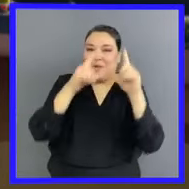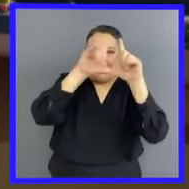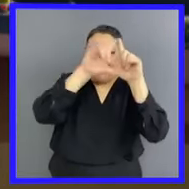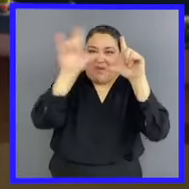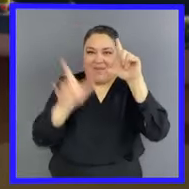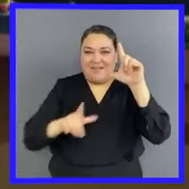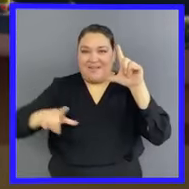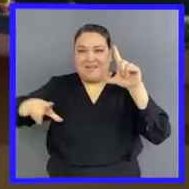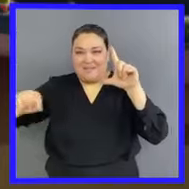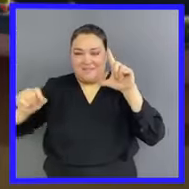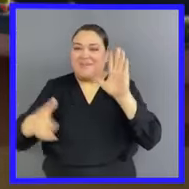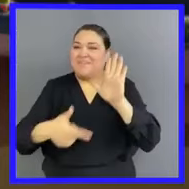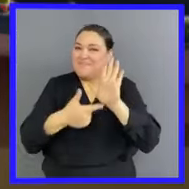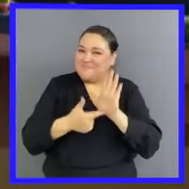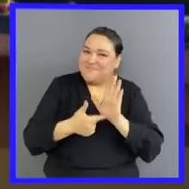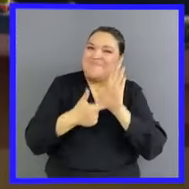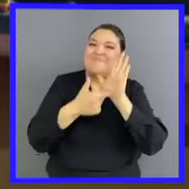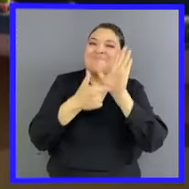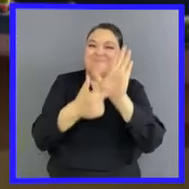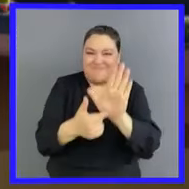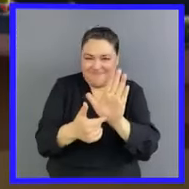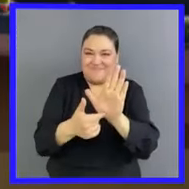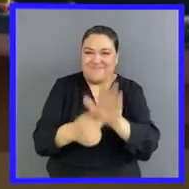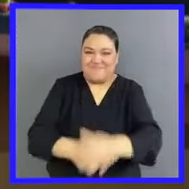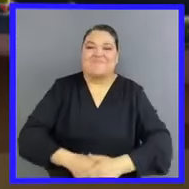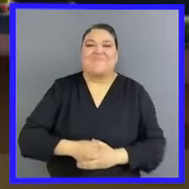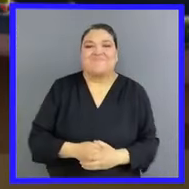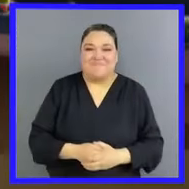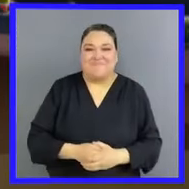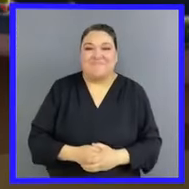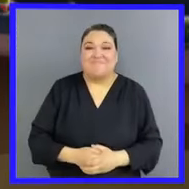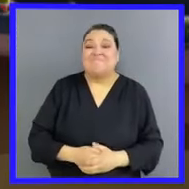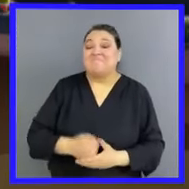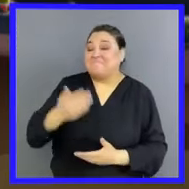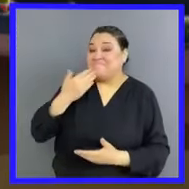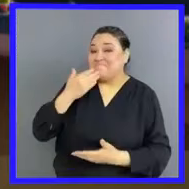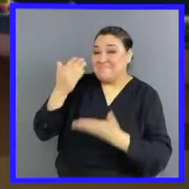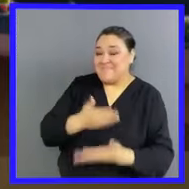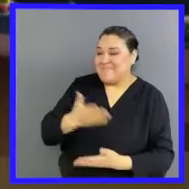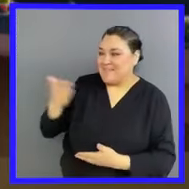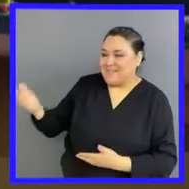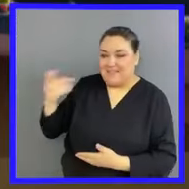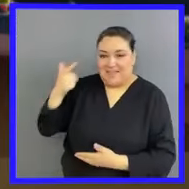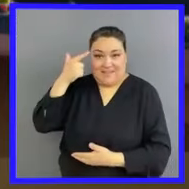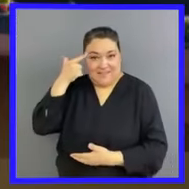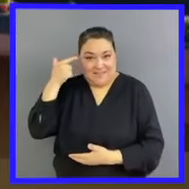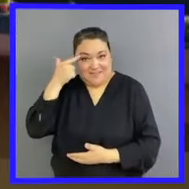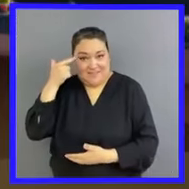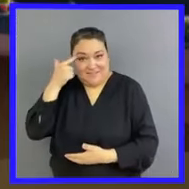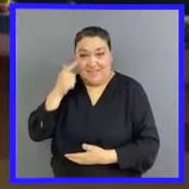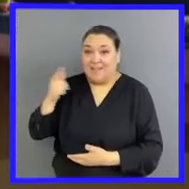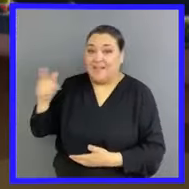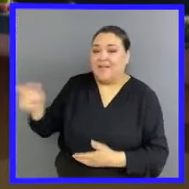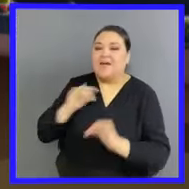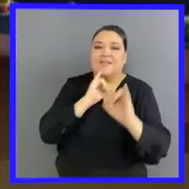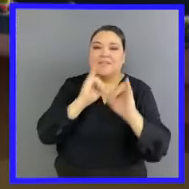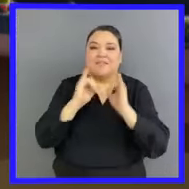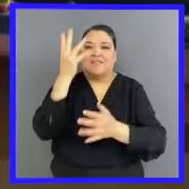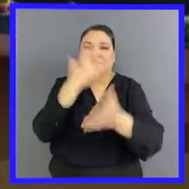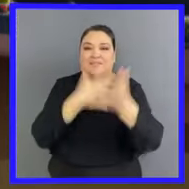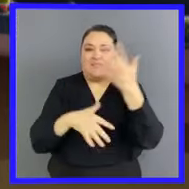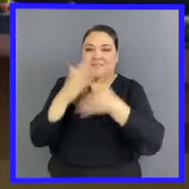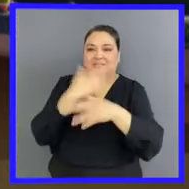Federación y por supuesto en el territorio nacional. Damos la bienvenida a Gabriel Herrera, quien nos acompaña en la interpretación en lengua de